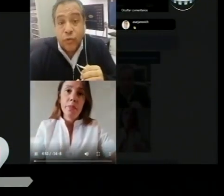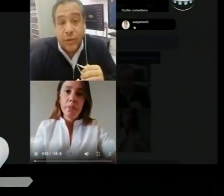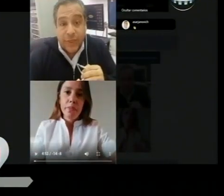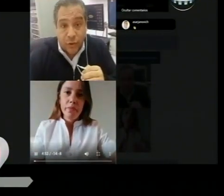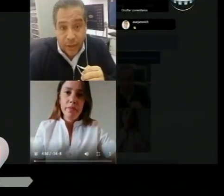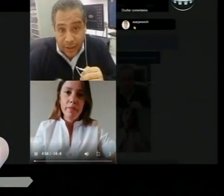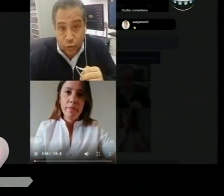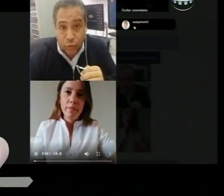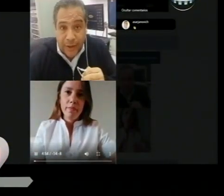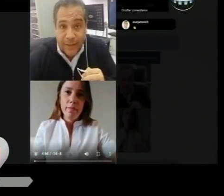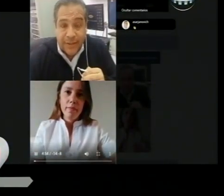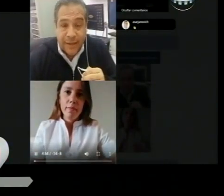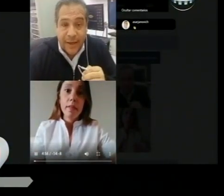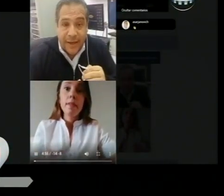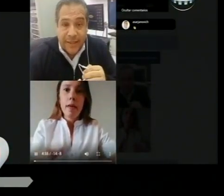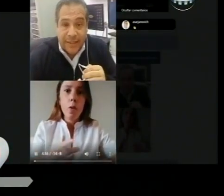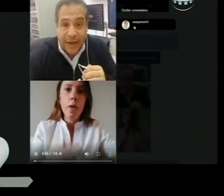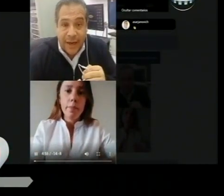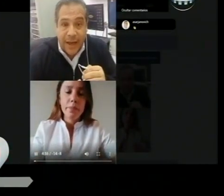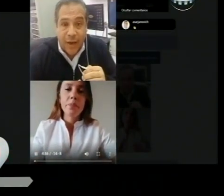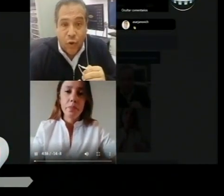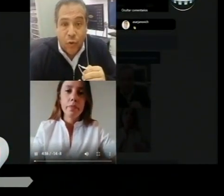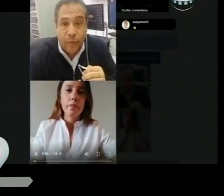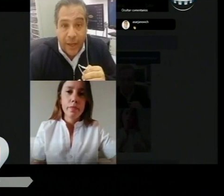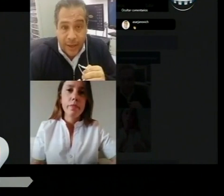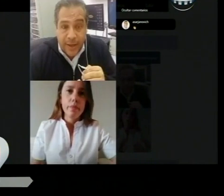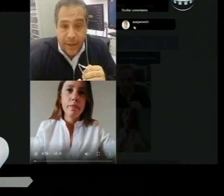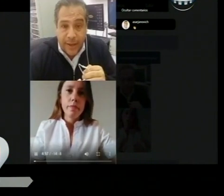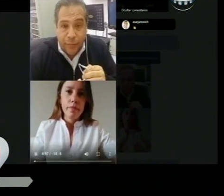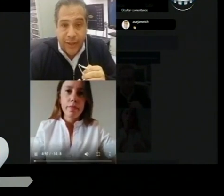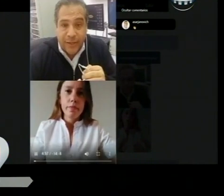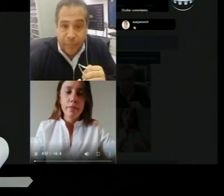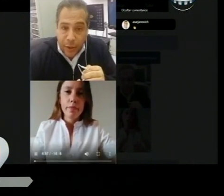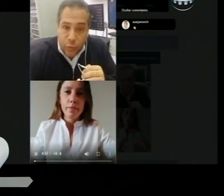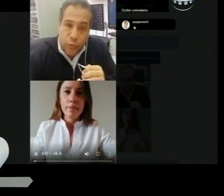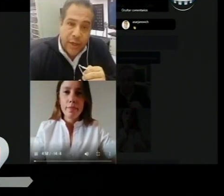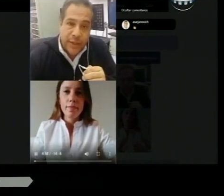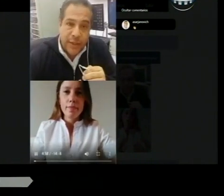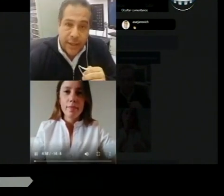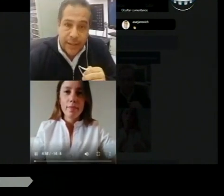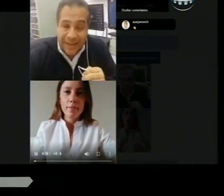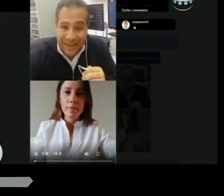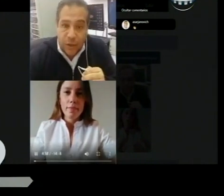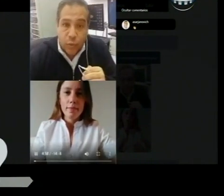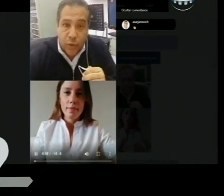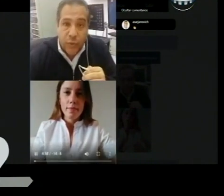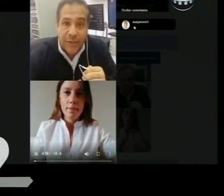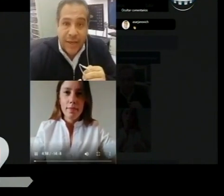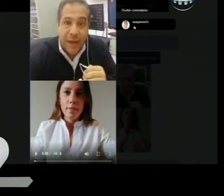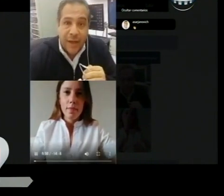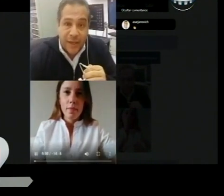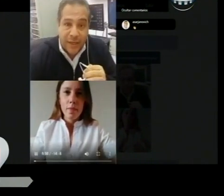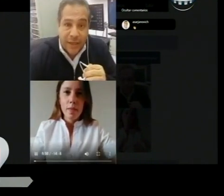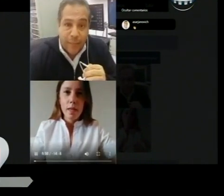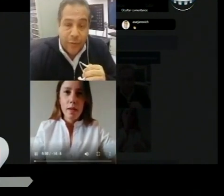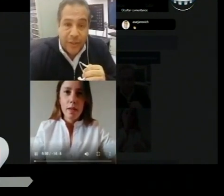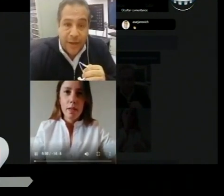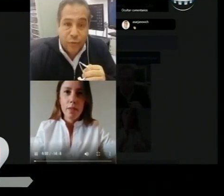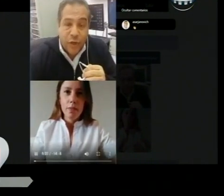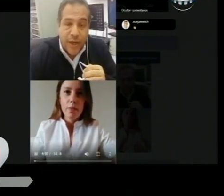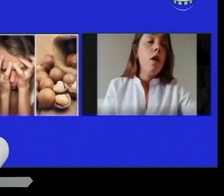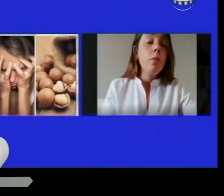a hacer preguntas, a los que quieran sumarse a la charla con Belén, pueden hacer preguntas, sacarse algunas dudas ya